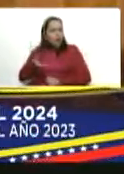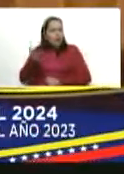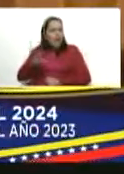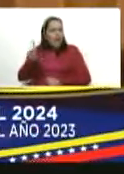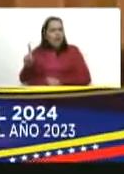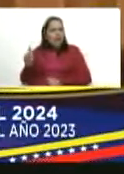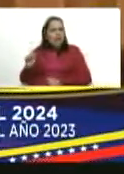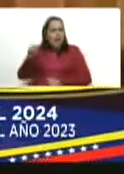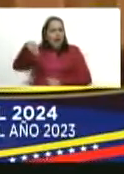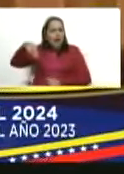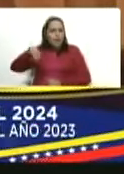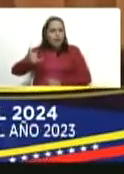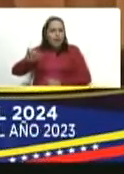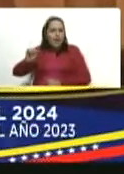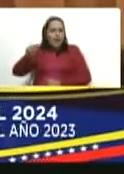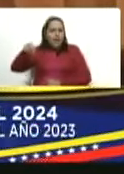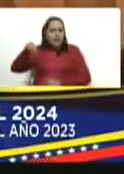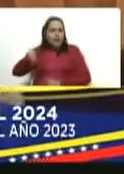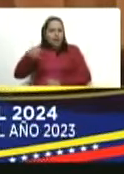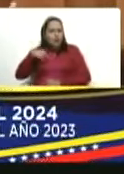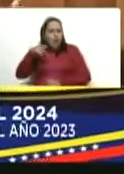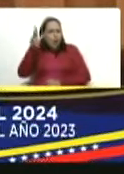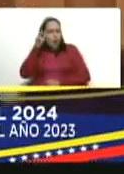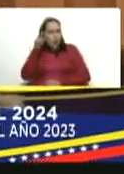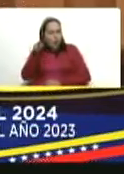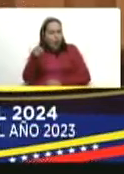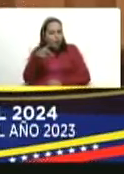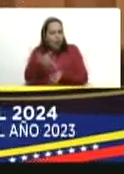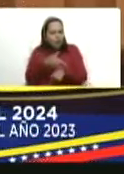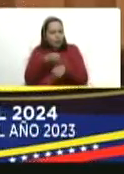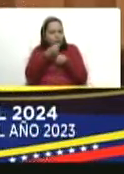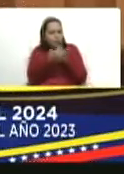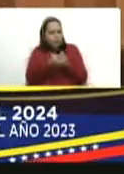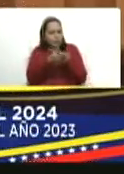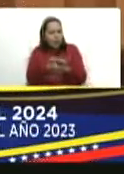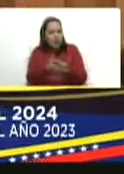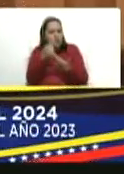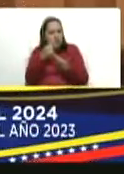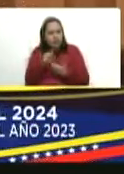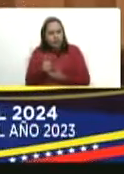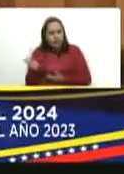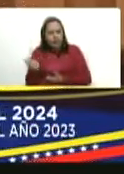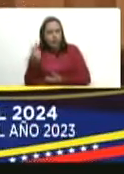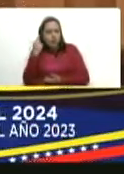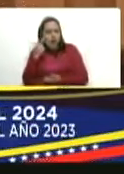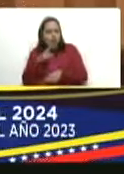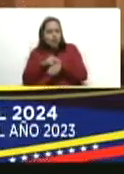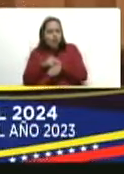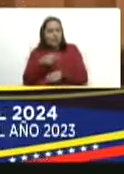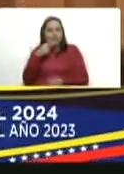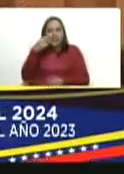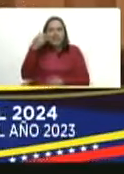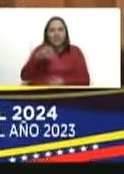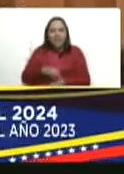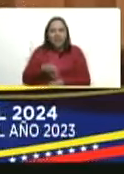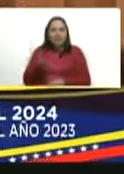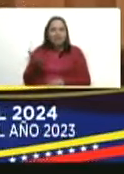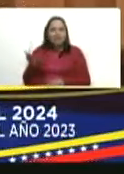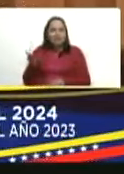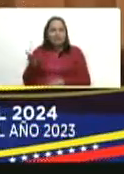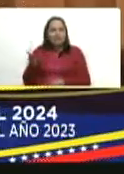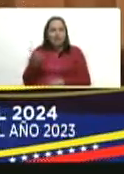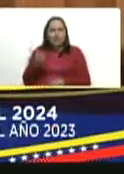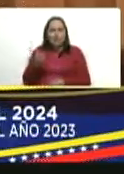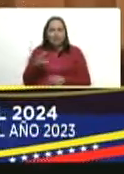Yo lo escuchaba hablando aquí y le decía a la doctora Beatriz Rodríguez, de verdad, que